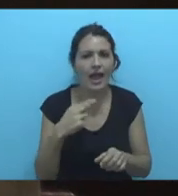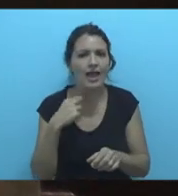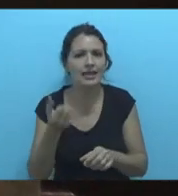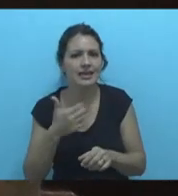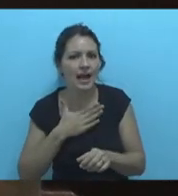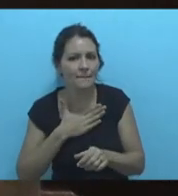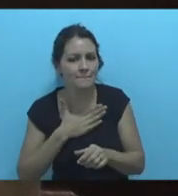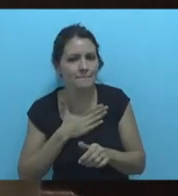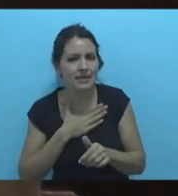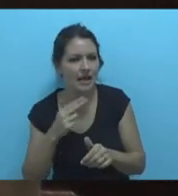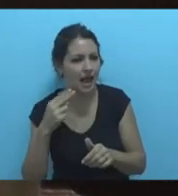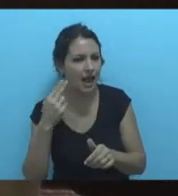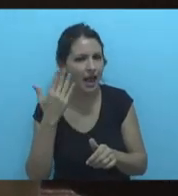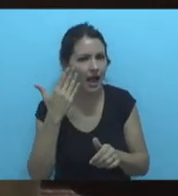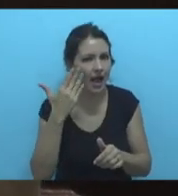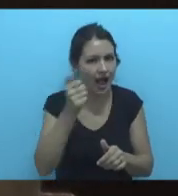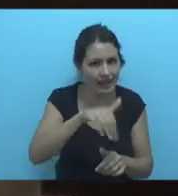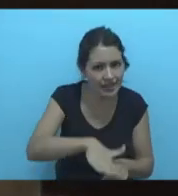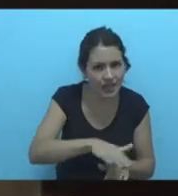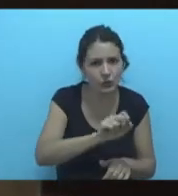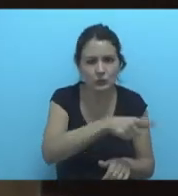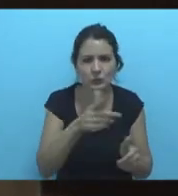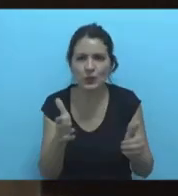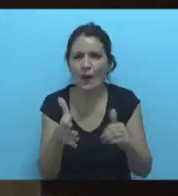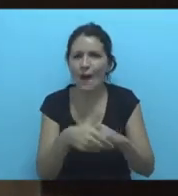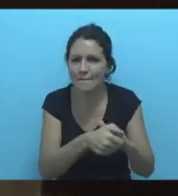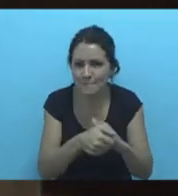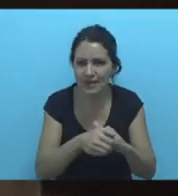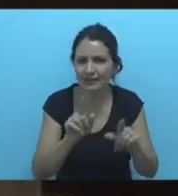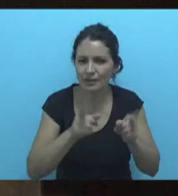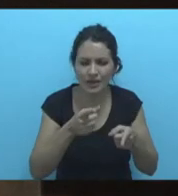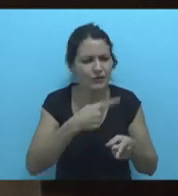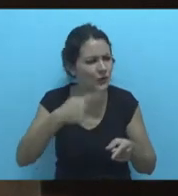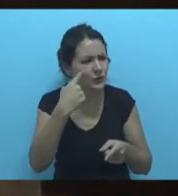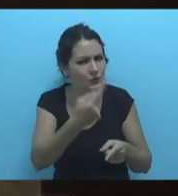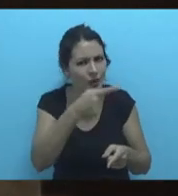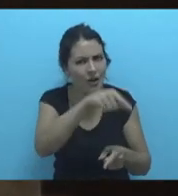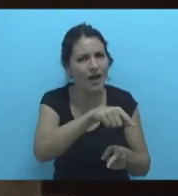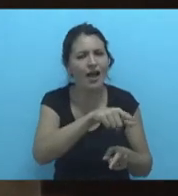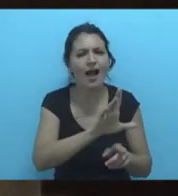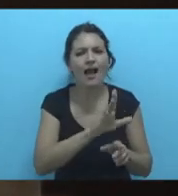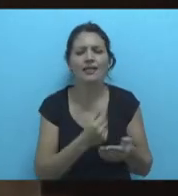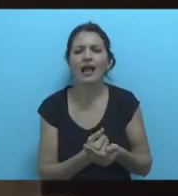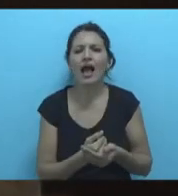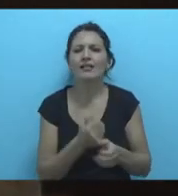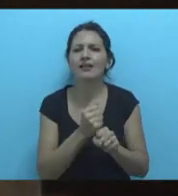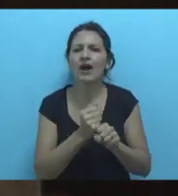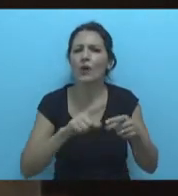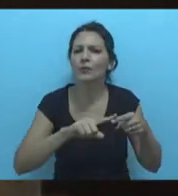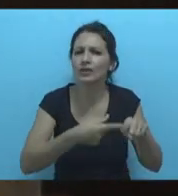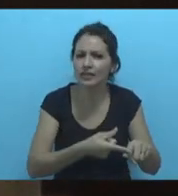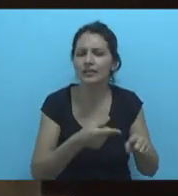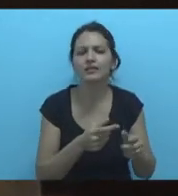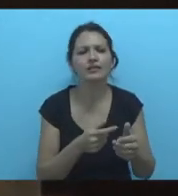personal. Todos los hemos conocido a Roberto Rosúa. El protagonismo político y los distintos